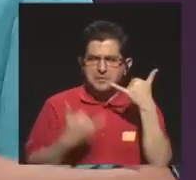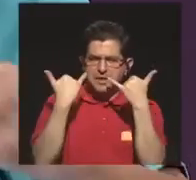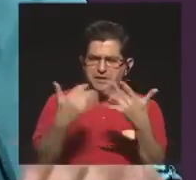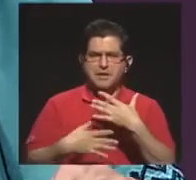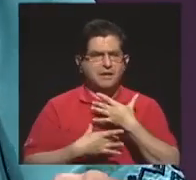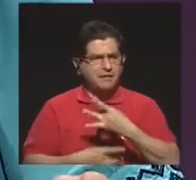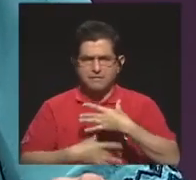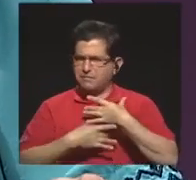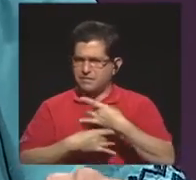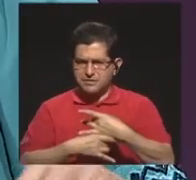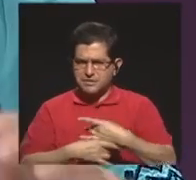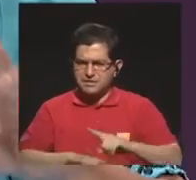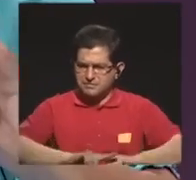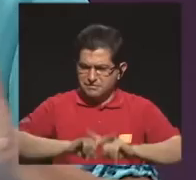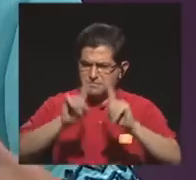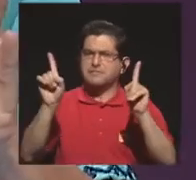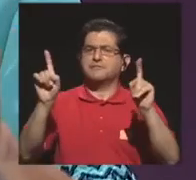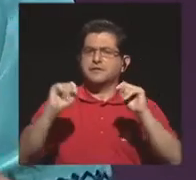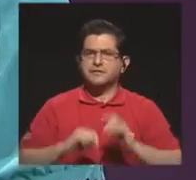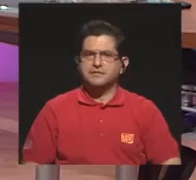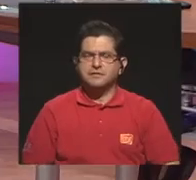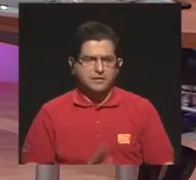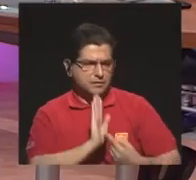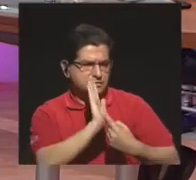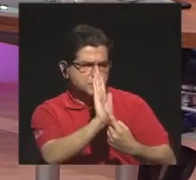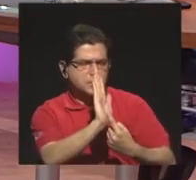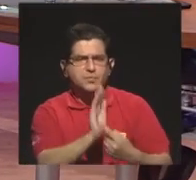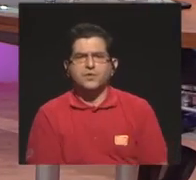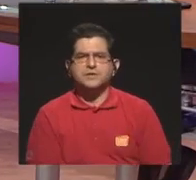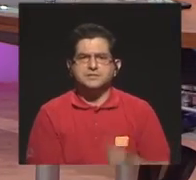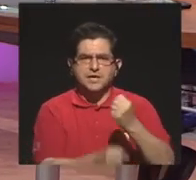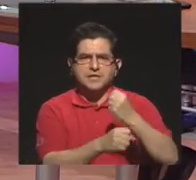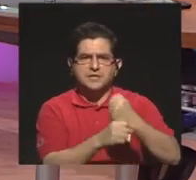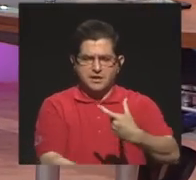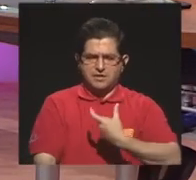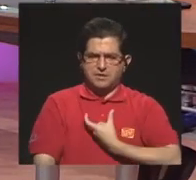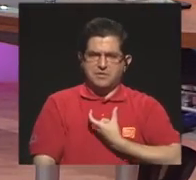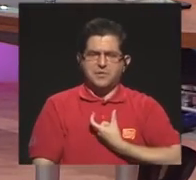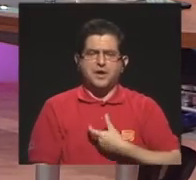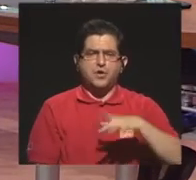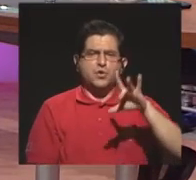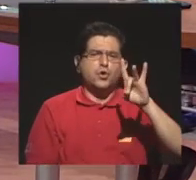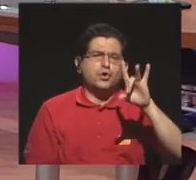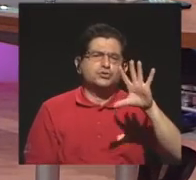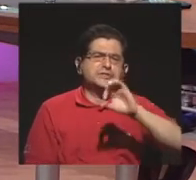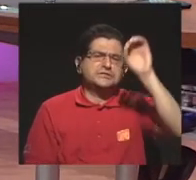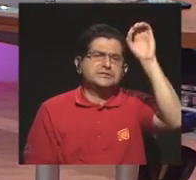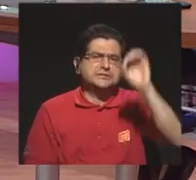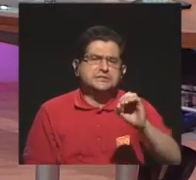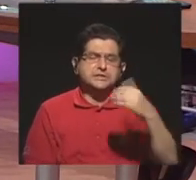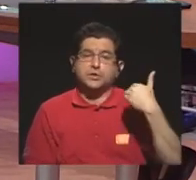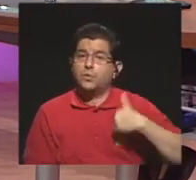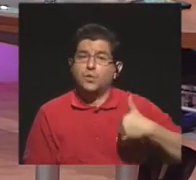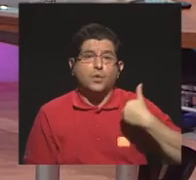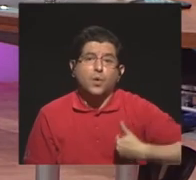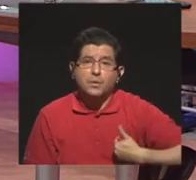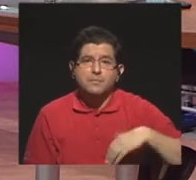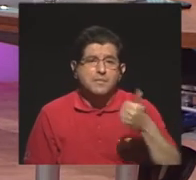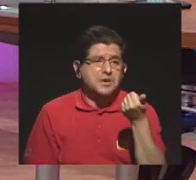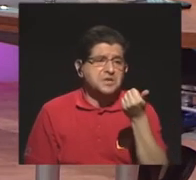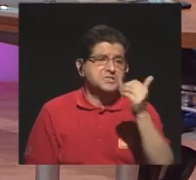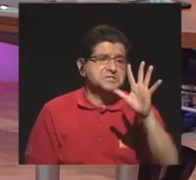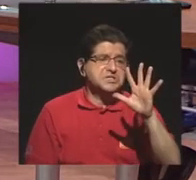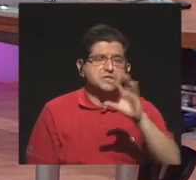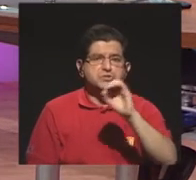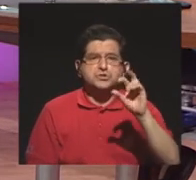es interesante, hablábamos de esa diferencia, cómo se refleja que en los puestos para alcaldías más o menos el 80-85% de hombres y el